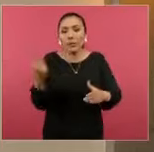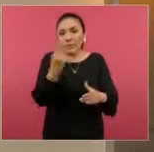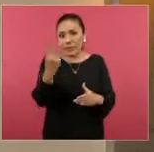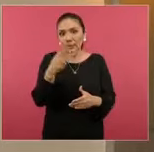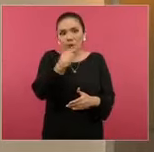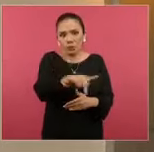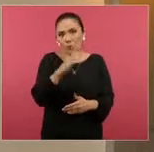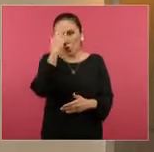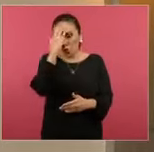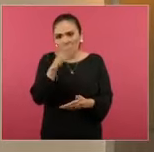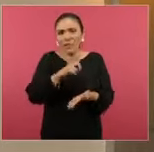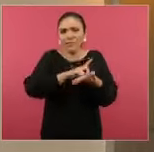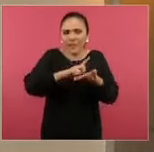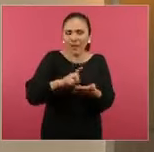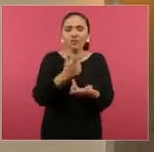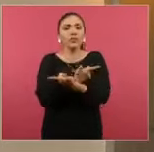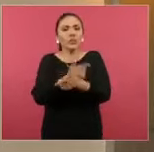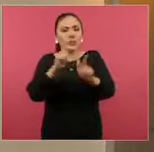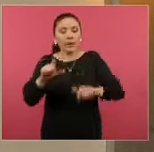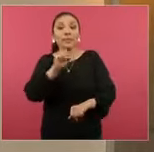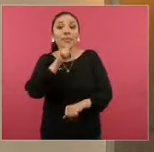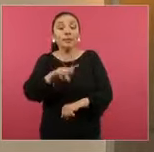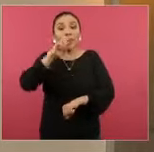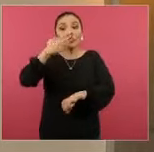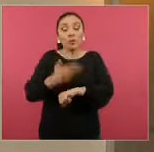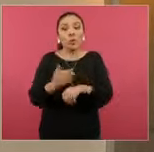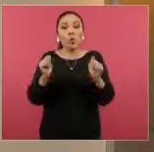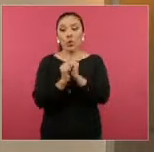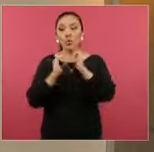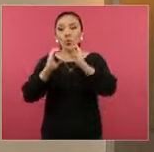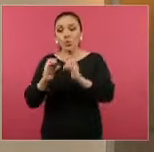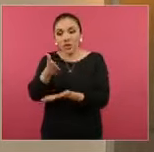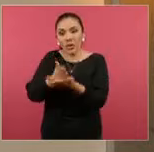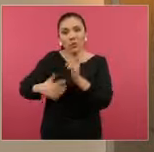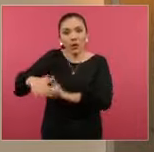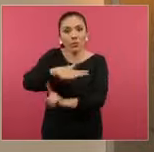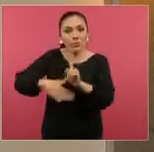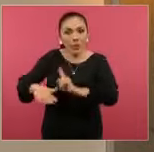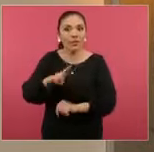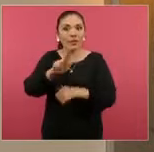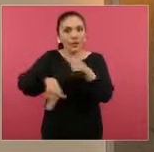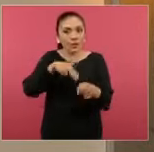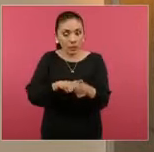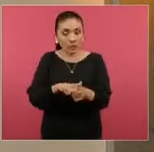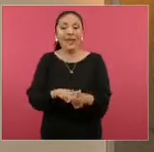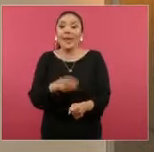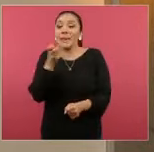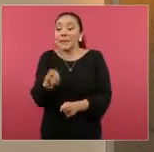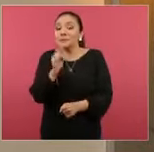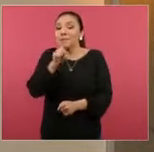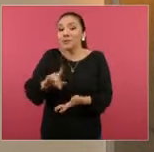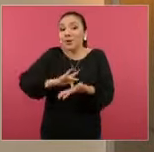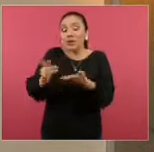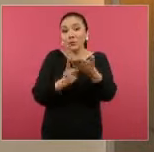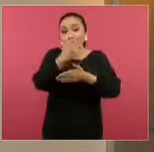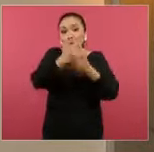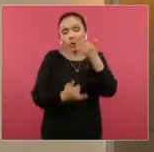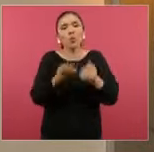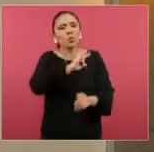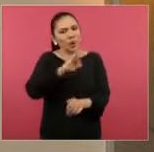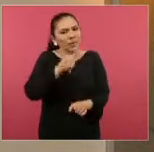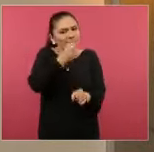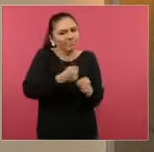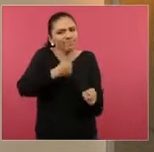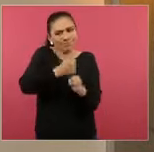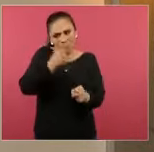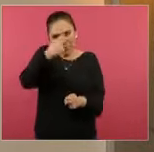libertades, tiene derechos, pero también responsabilidades con su medio ambiente. A través de los proyectos podemos también trabajar para que el niño reconozca que